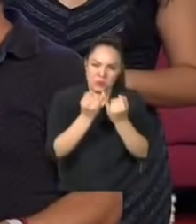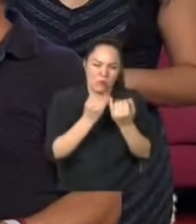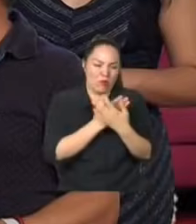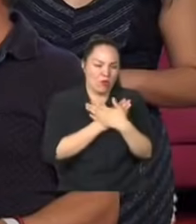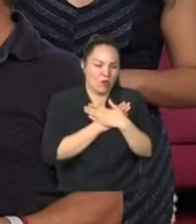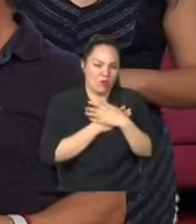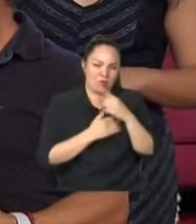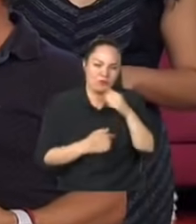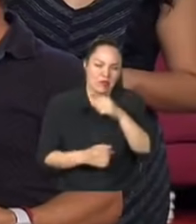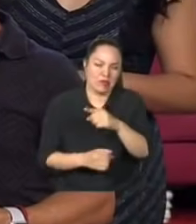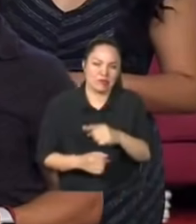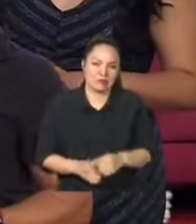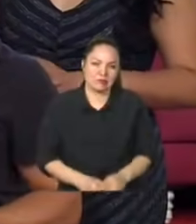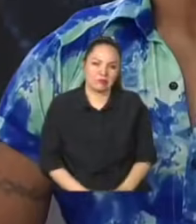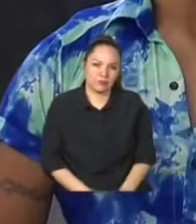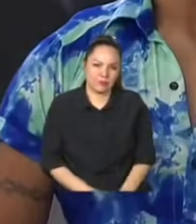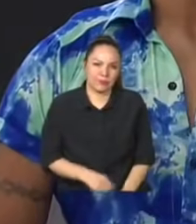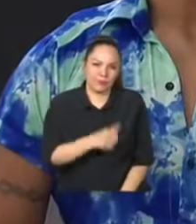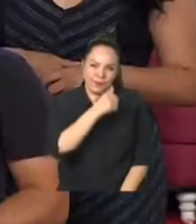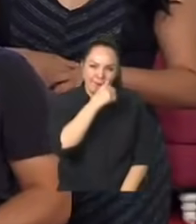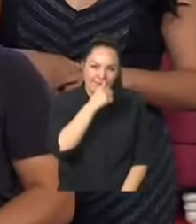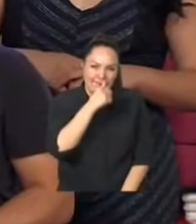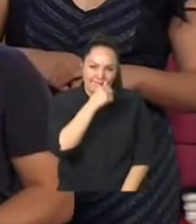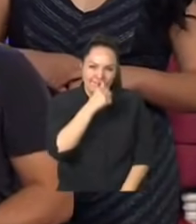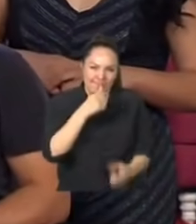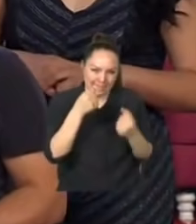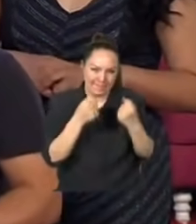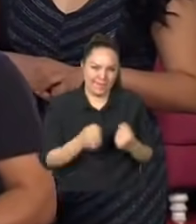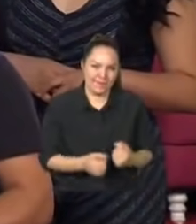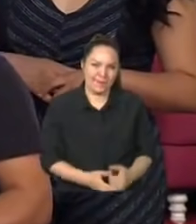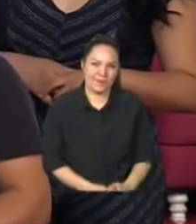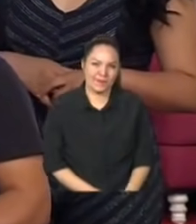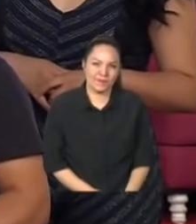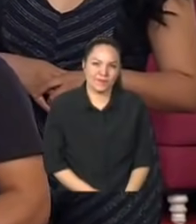Sí. Ya ve. ¿Tengo permiso o no?